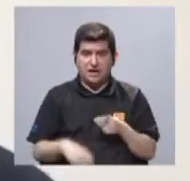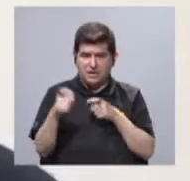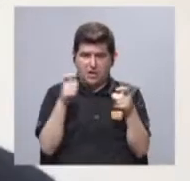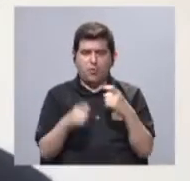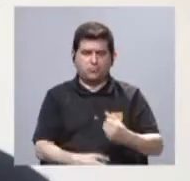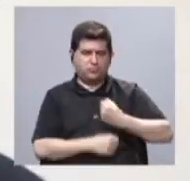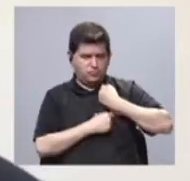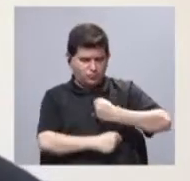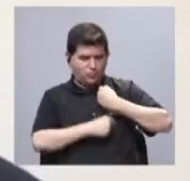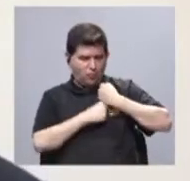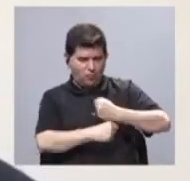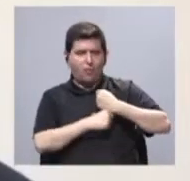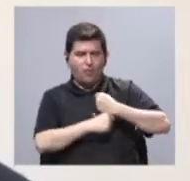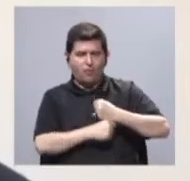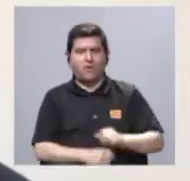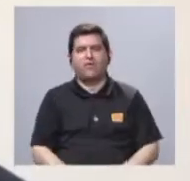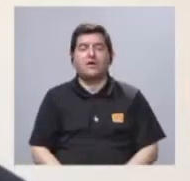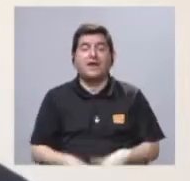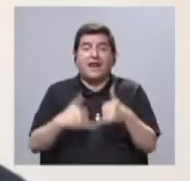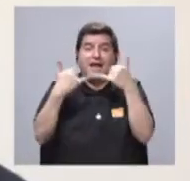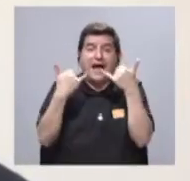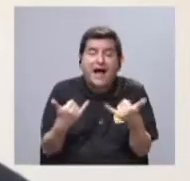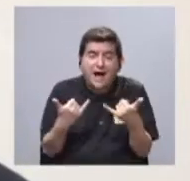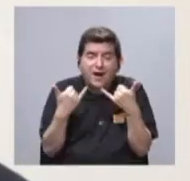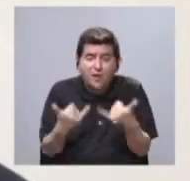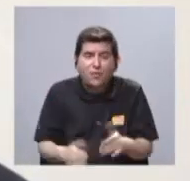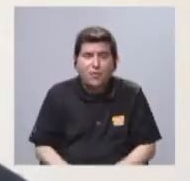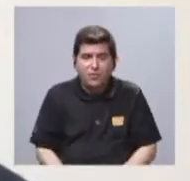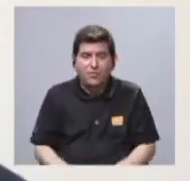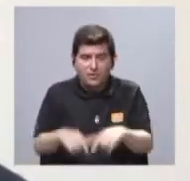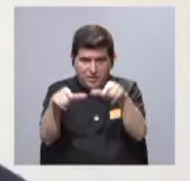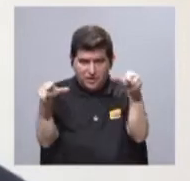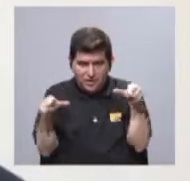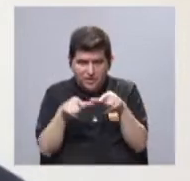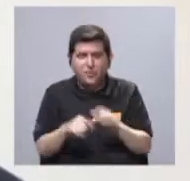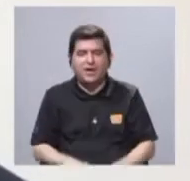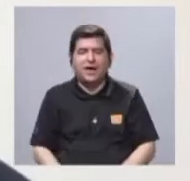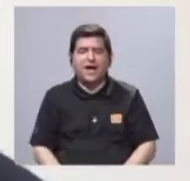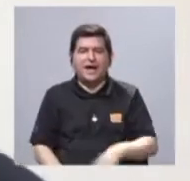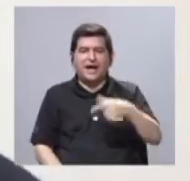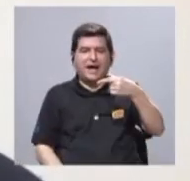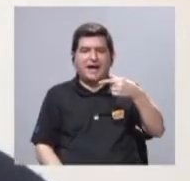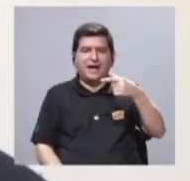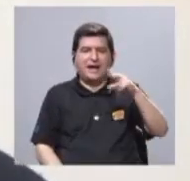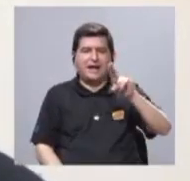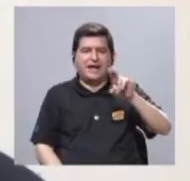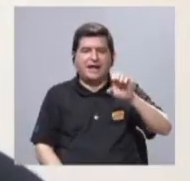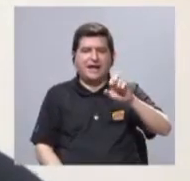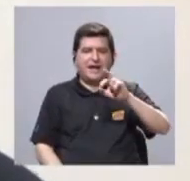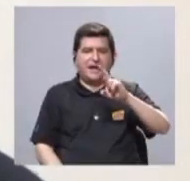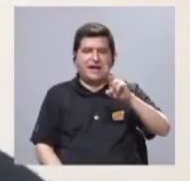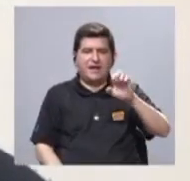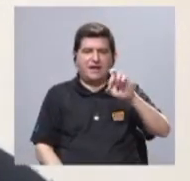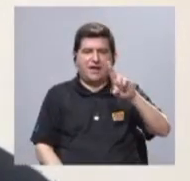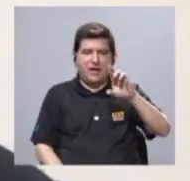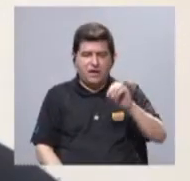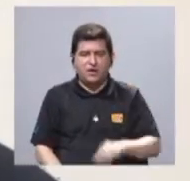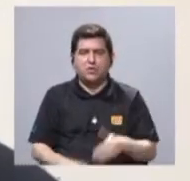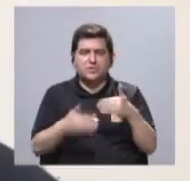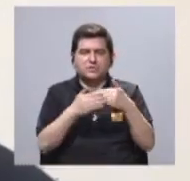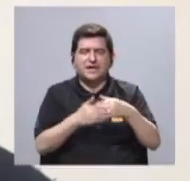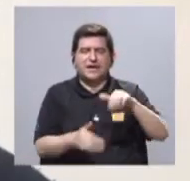mando de tropas que están en lo que es ahora el actual estado de Guerrero, allá por Acapulco,